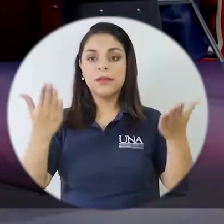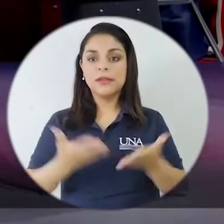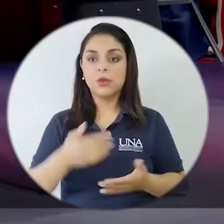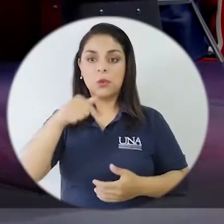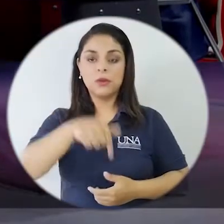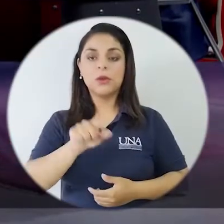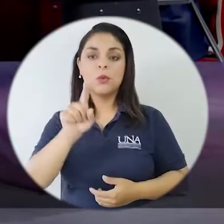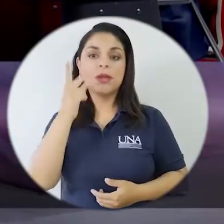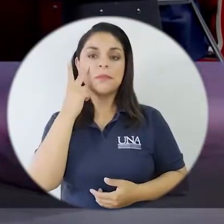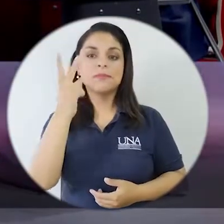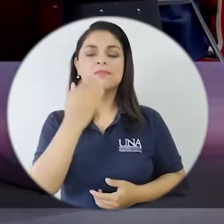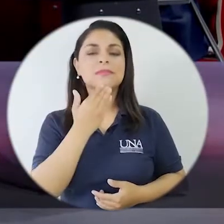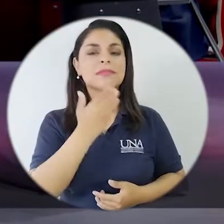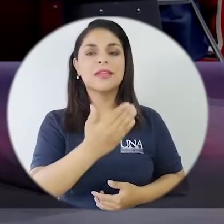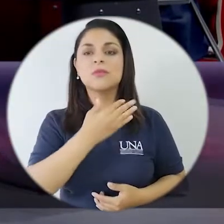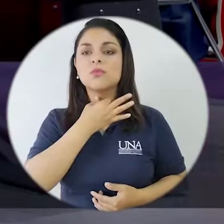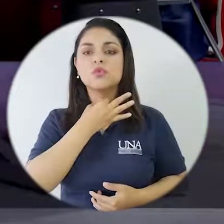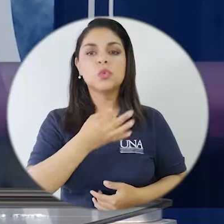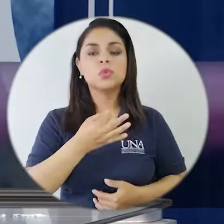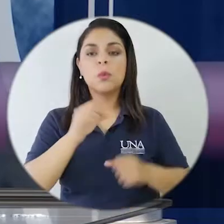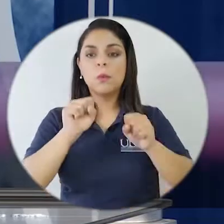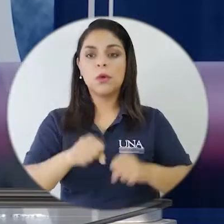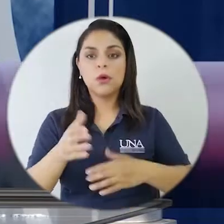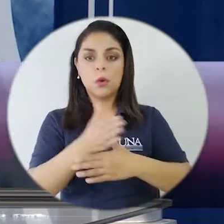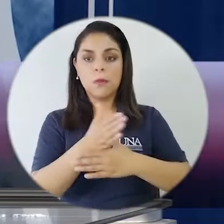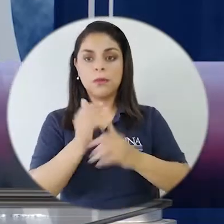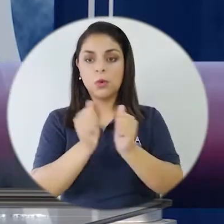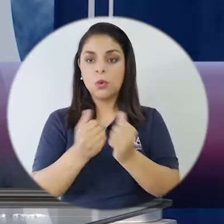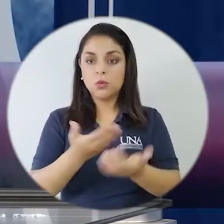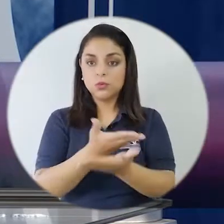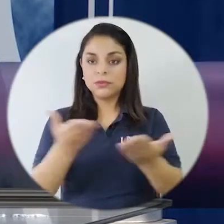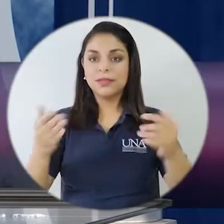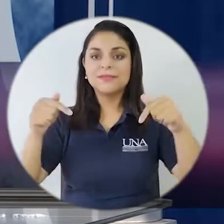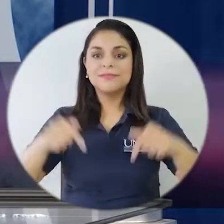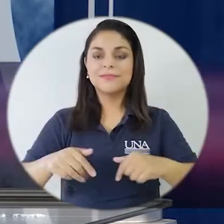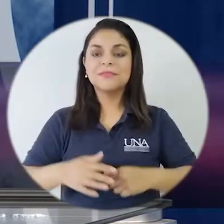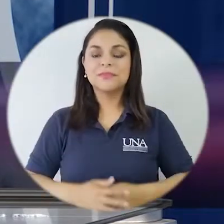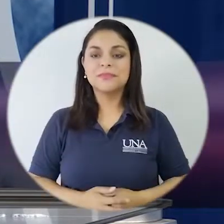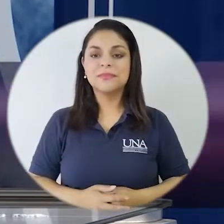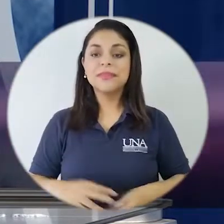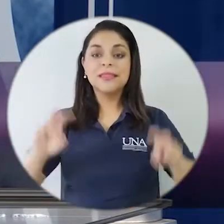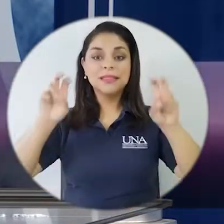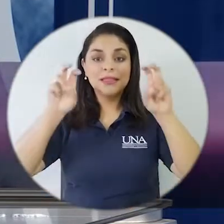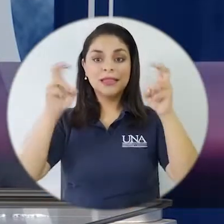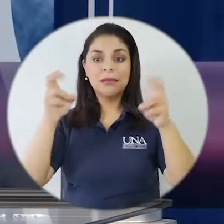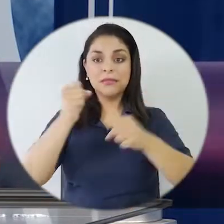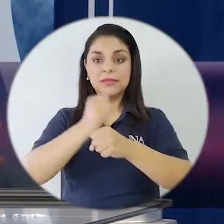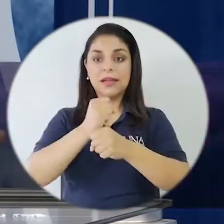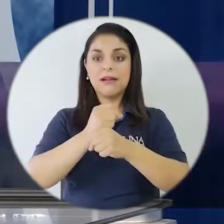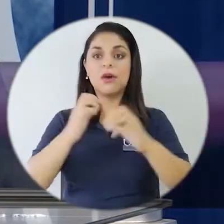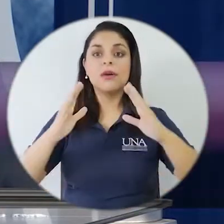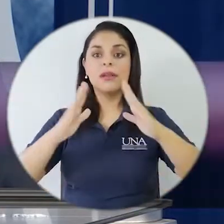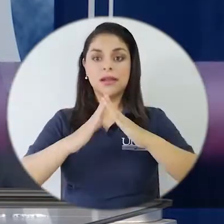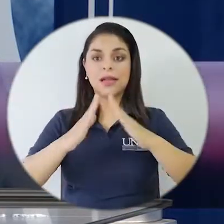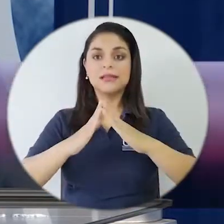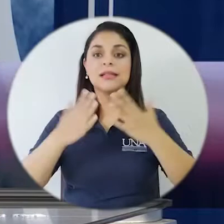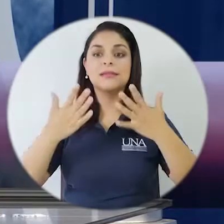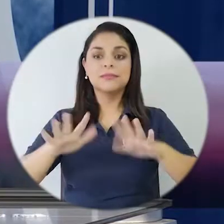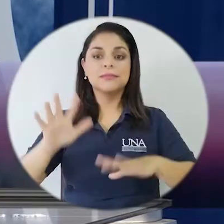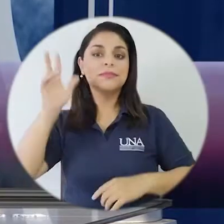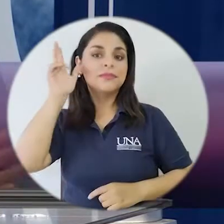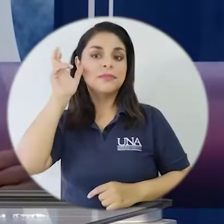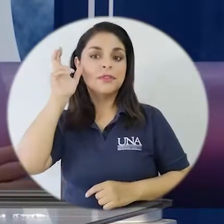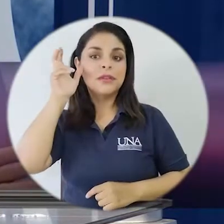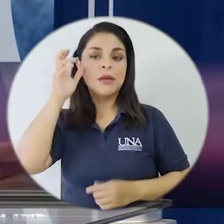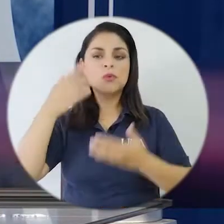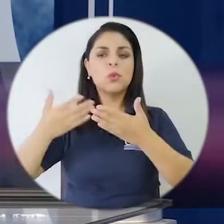gusto poder compartir con ustedes hoy. Sí, el tema teletrabajo veníamos escuchándolo de años para atrás, ¿verdad? Pero se